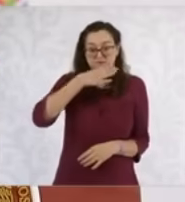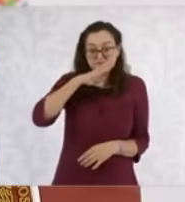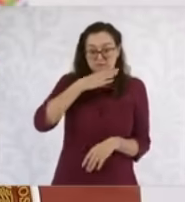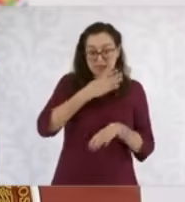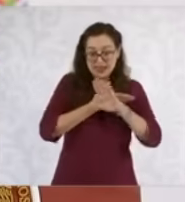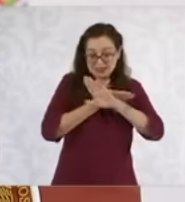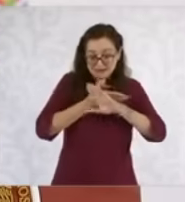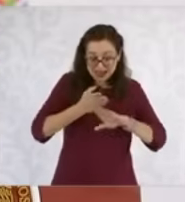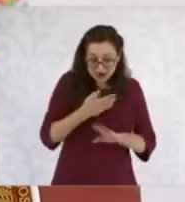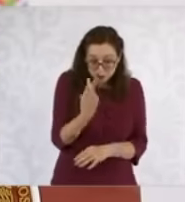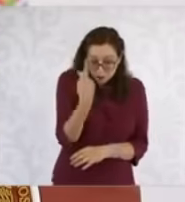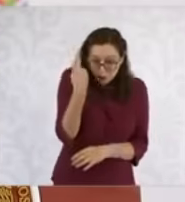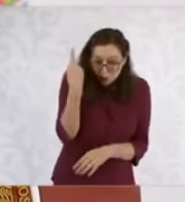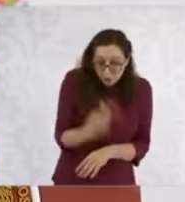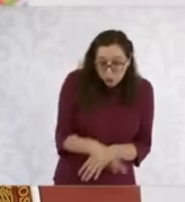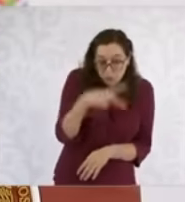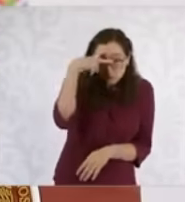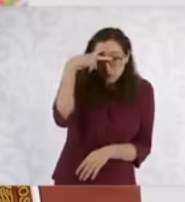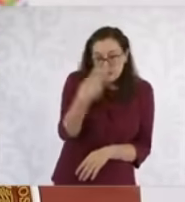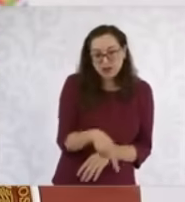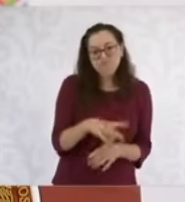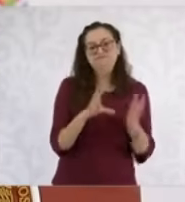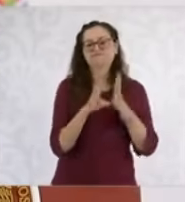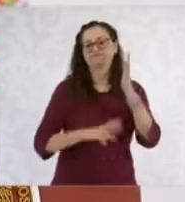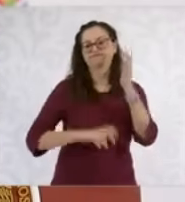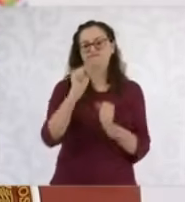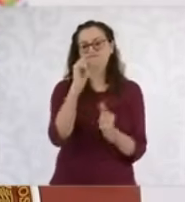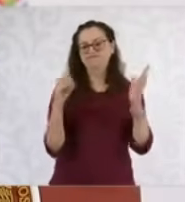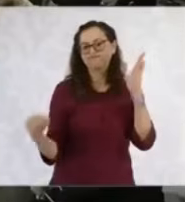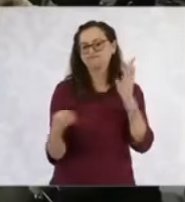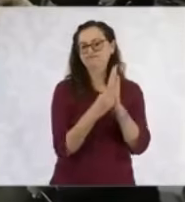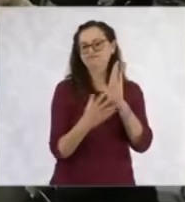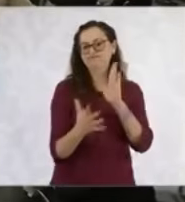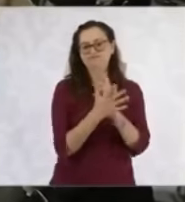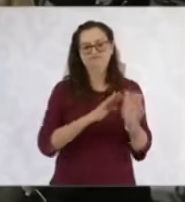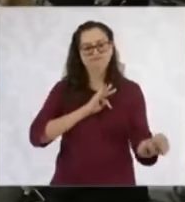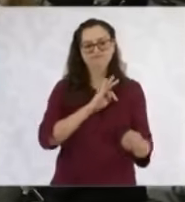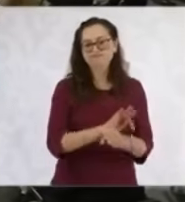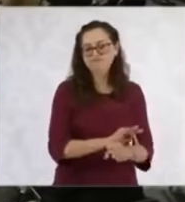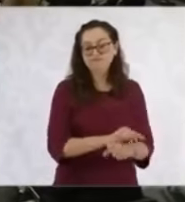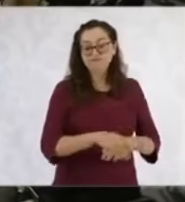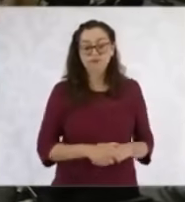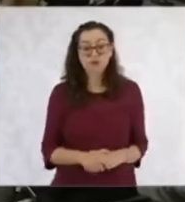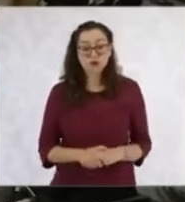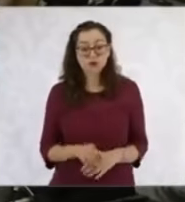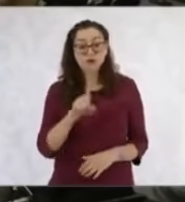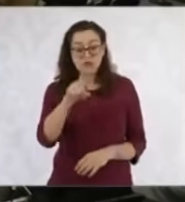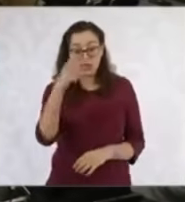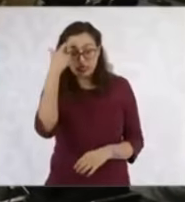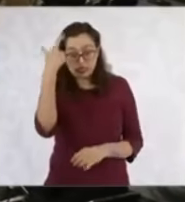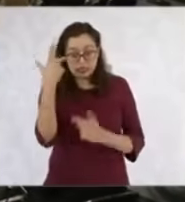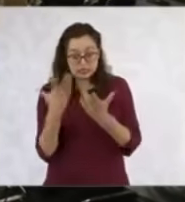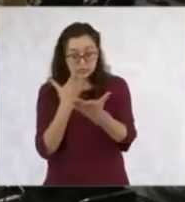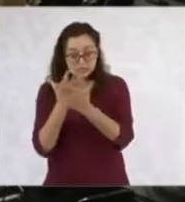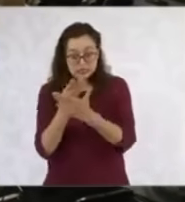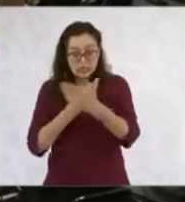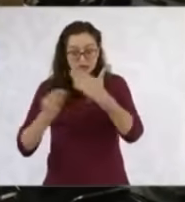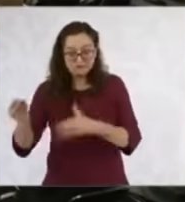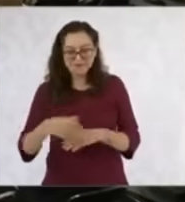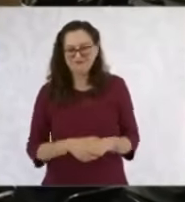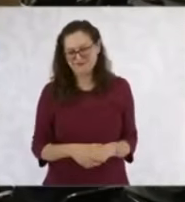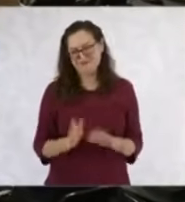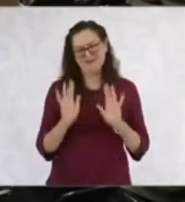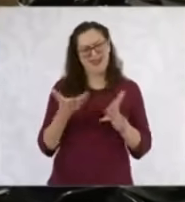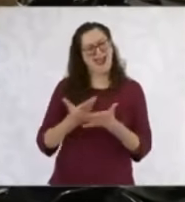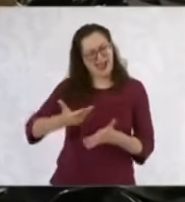nuestras razas de maíz, esa va a quedar en la Constitución. ¿Estará enviando una iniciativa al respecto? Ya está ahí, la envió el presidente